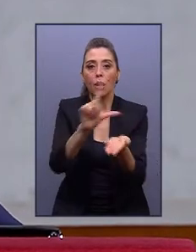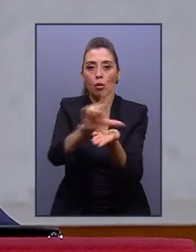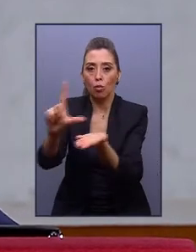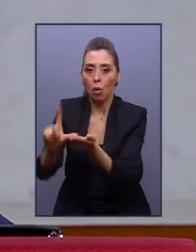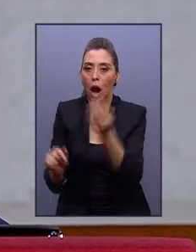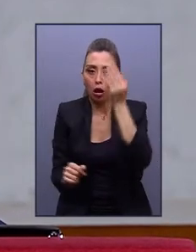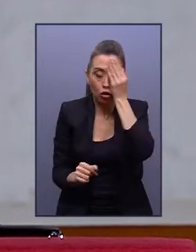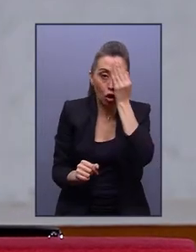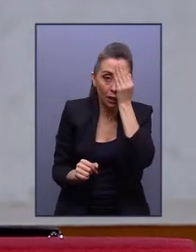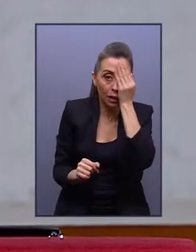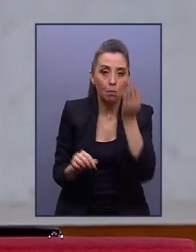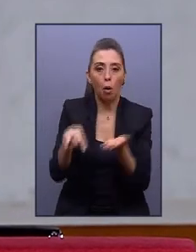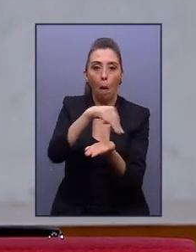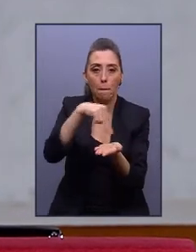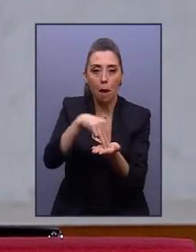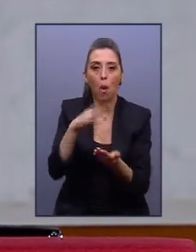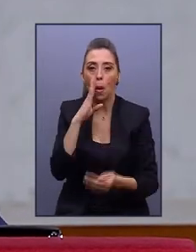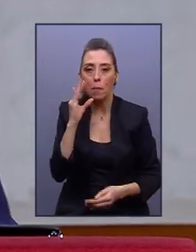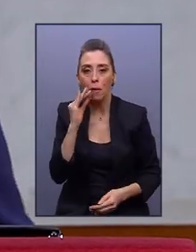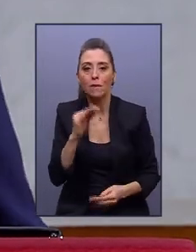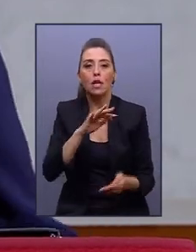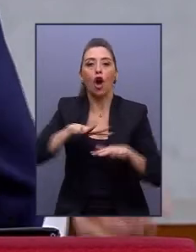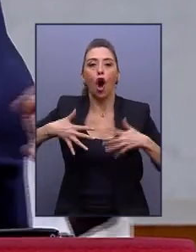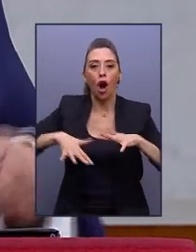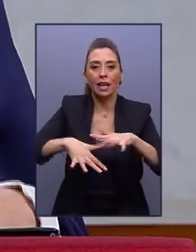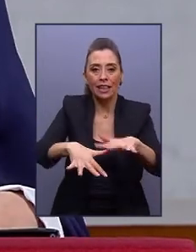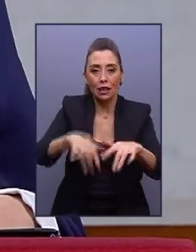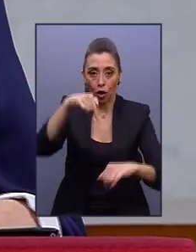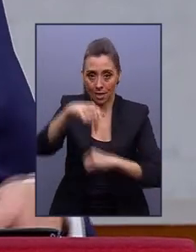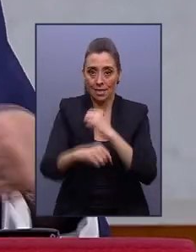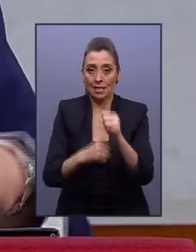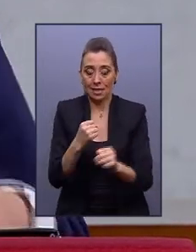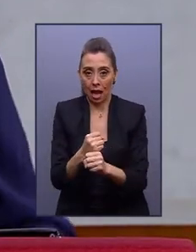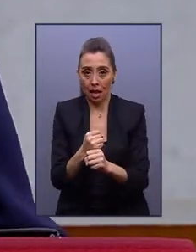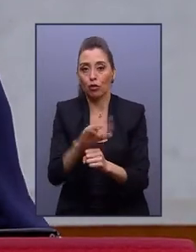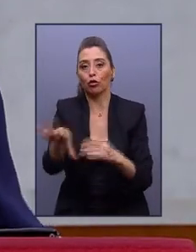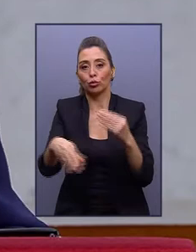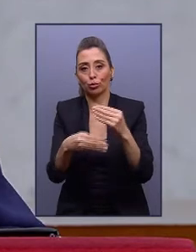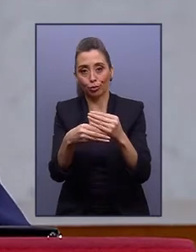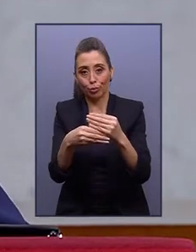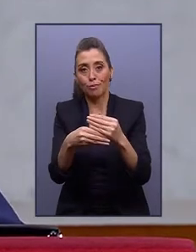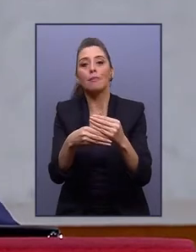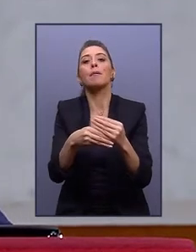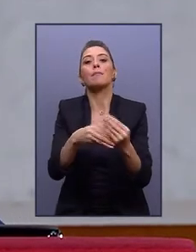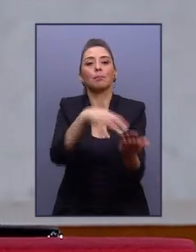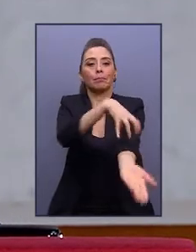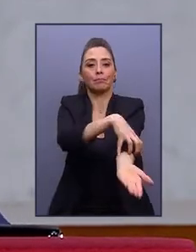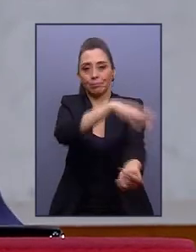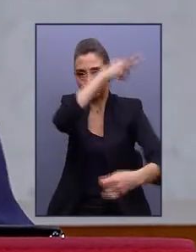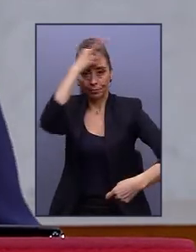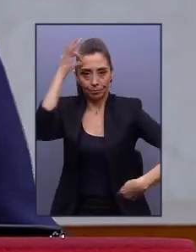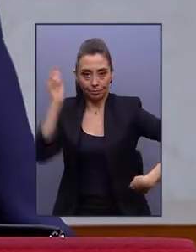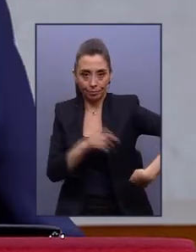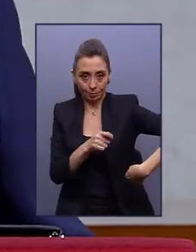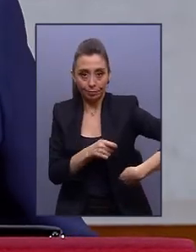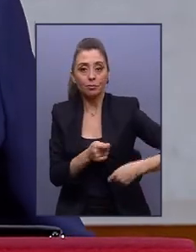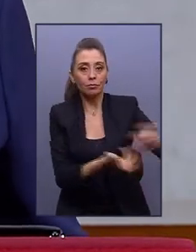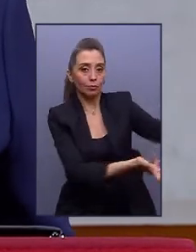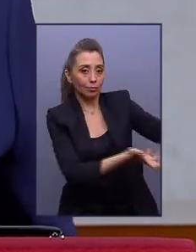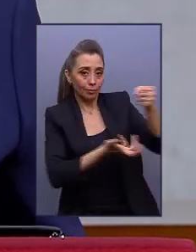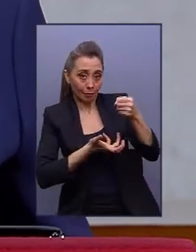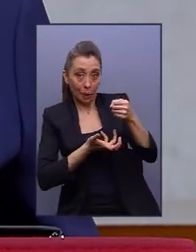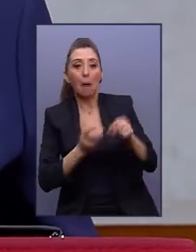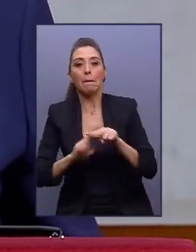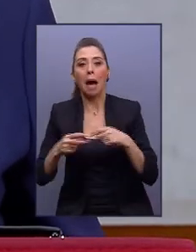regiones de Coquimbo, Maule, Biobío, Los Ríos, y desde este año también en la región de la Araucanía. Ello ha permitido